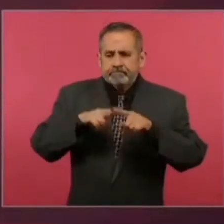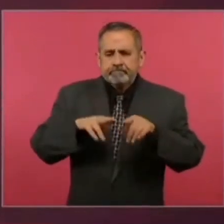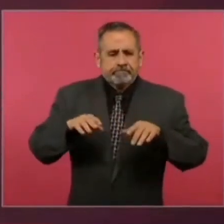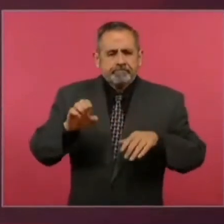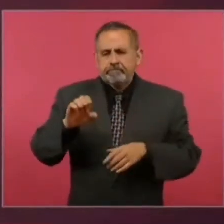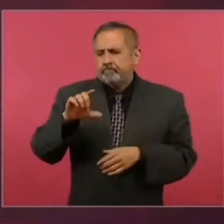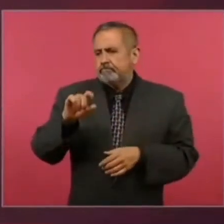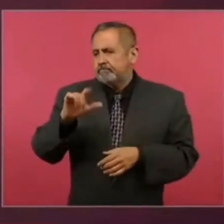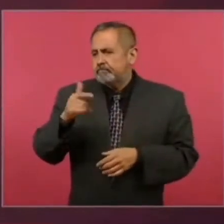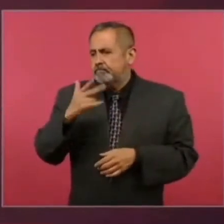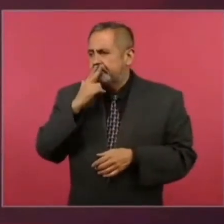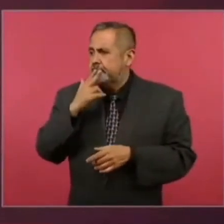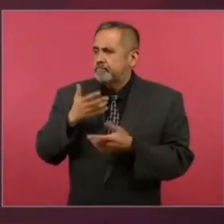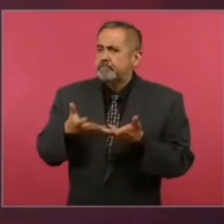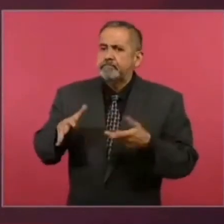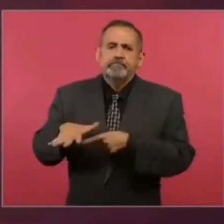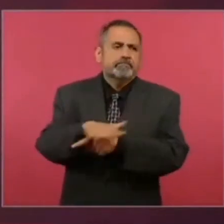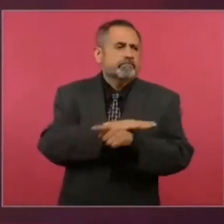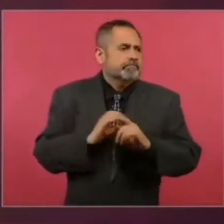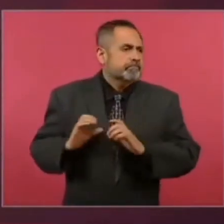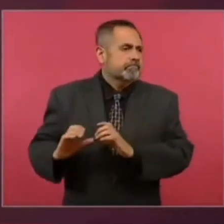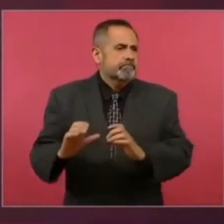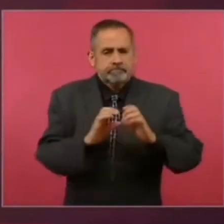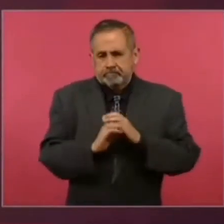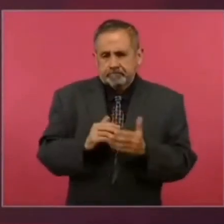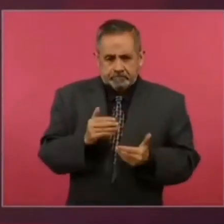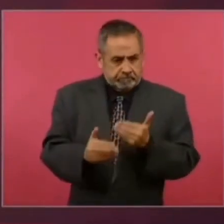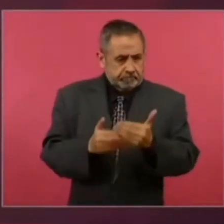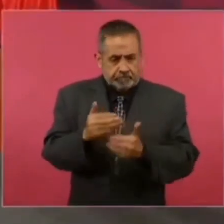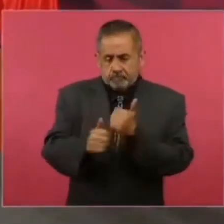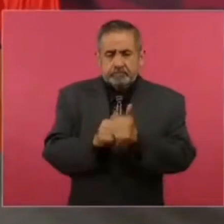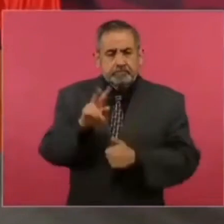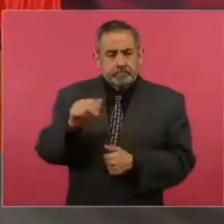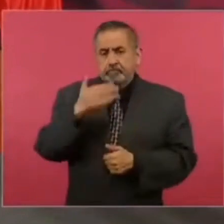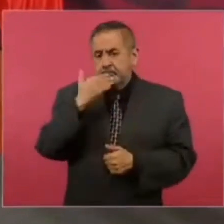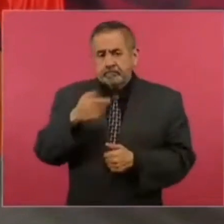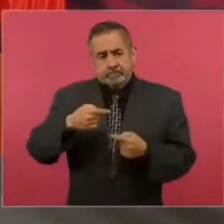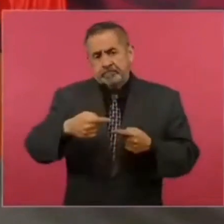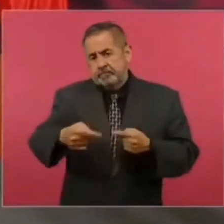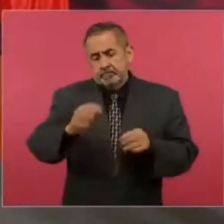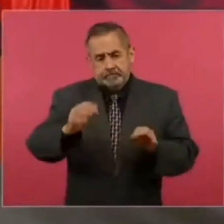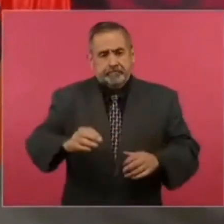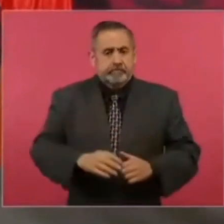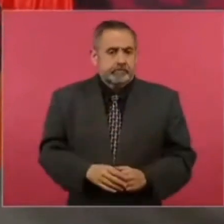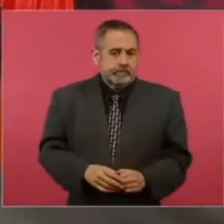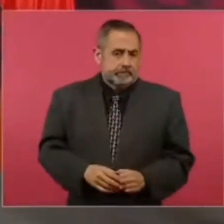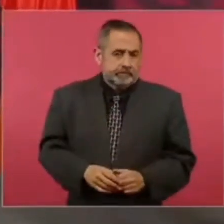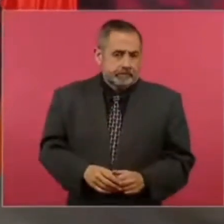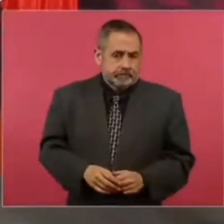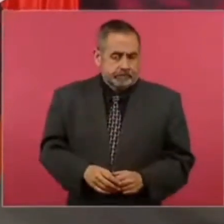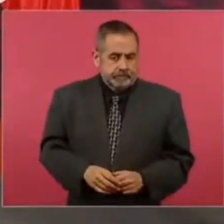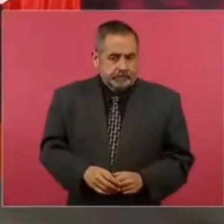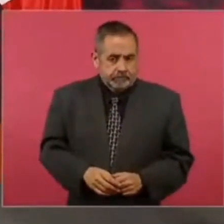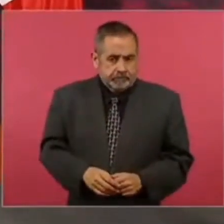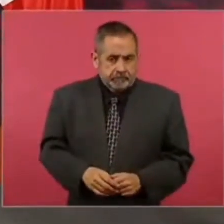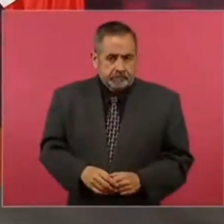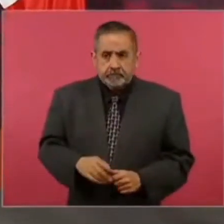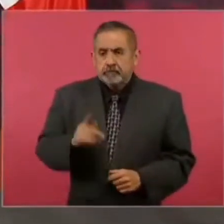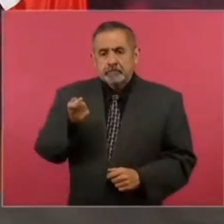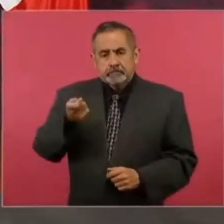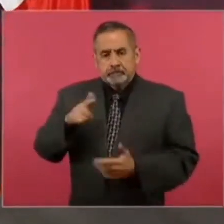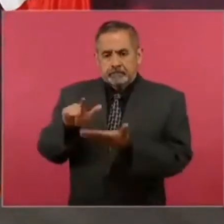ecológico, se va avanzando, va bien, ya se